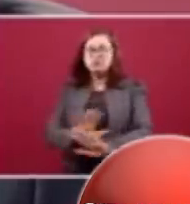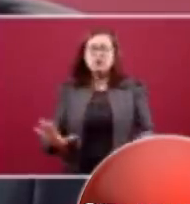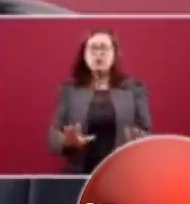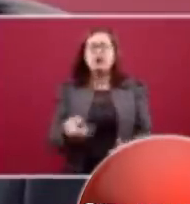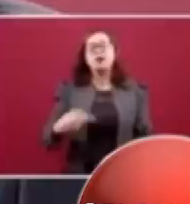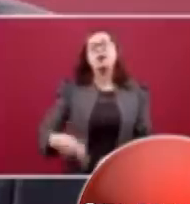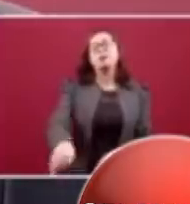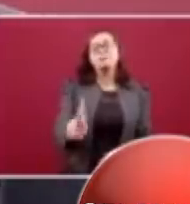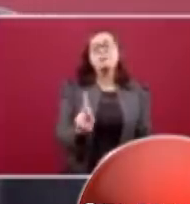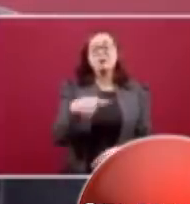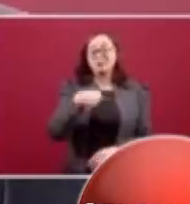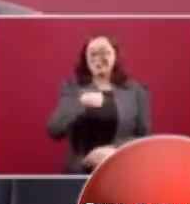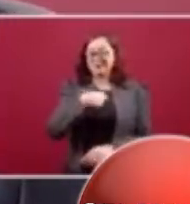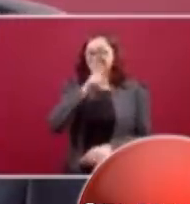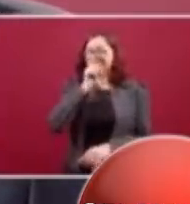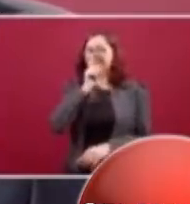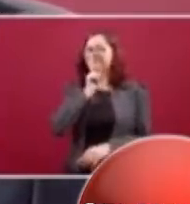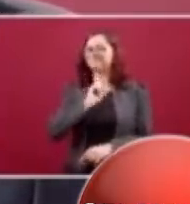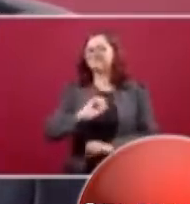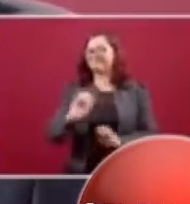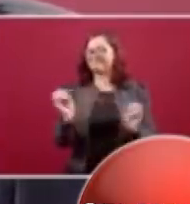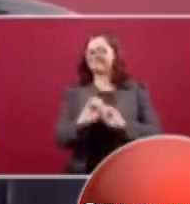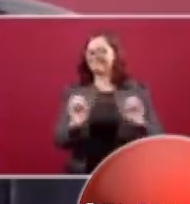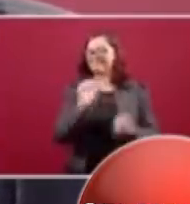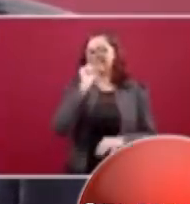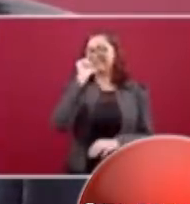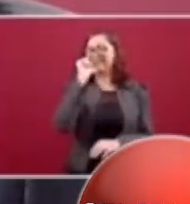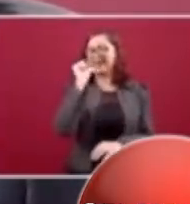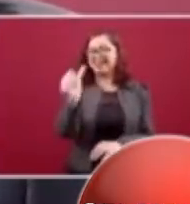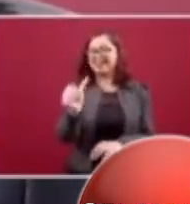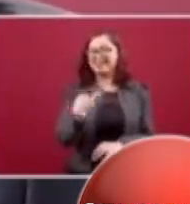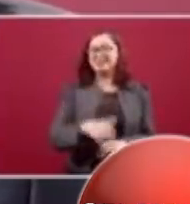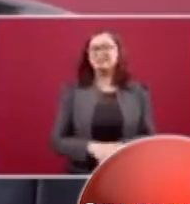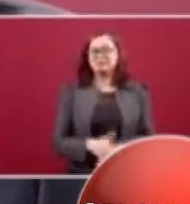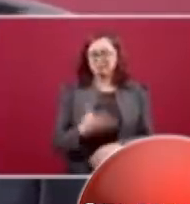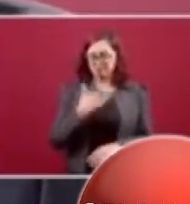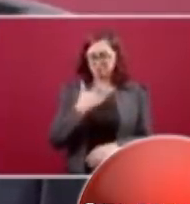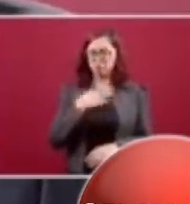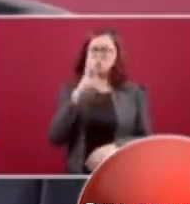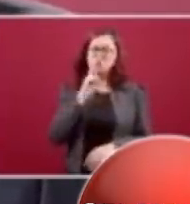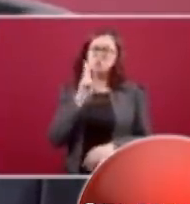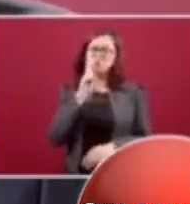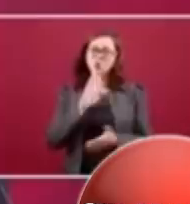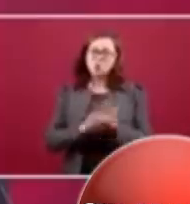yo no digo mentiras, tengo las pruebas,